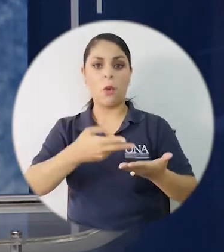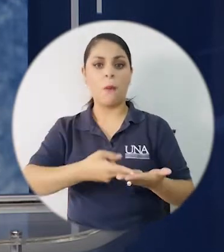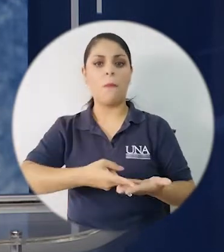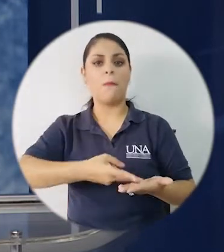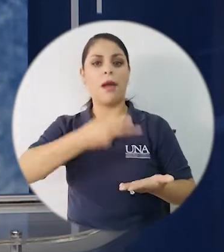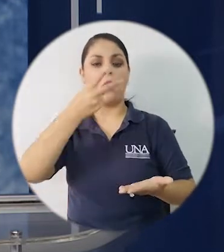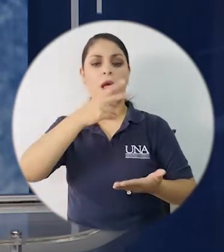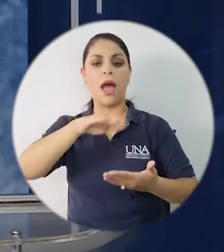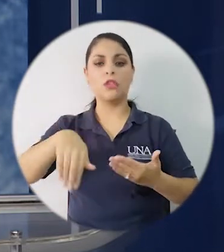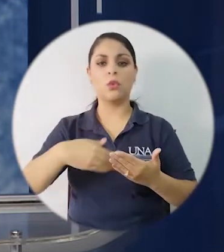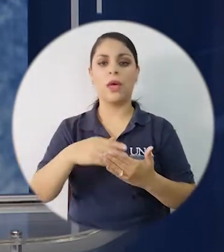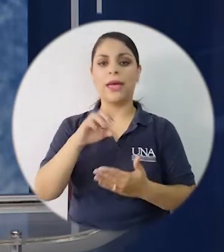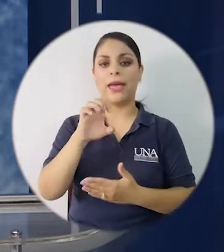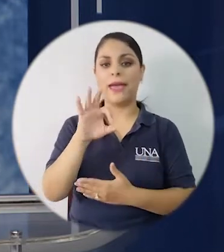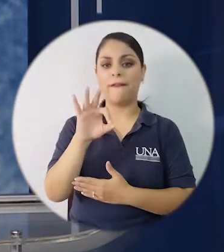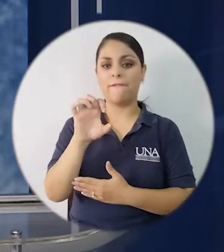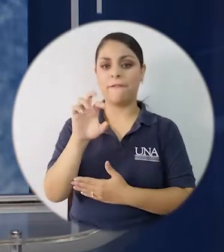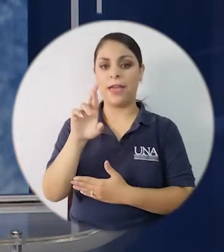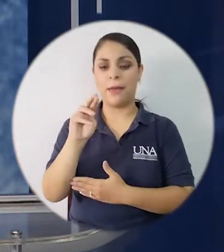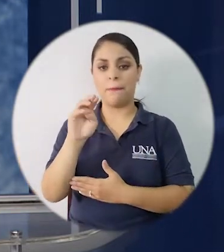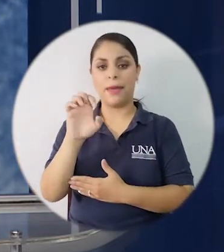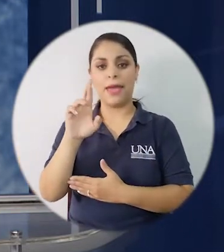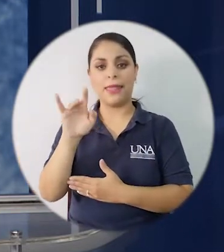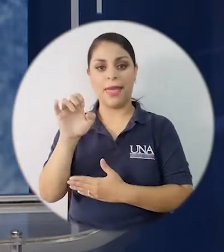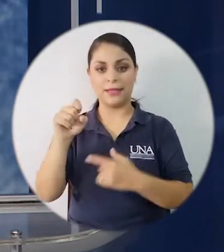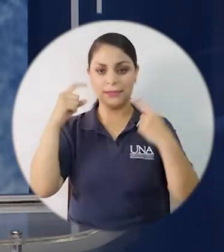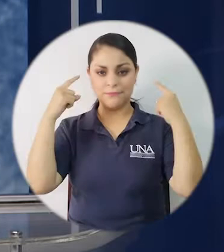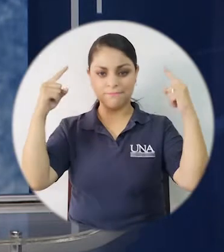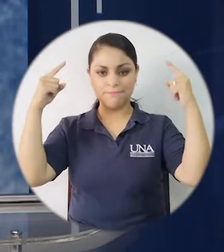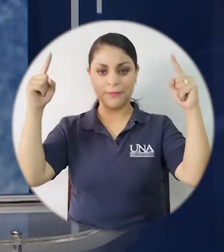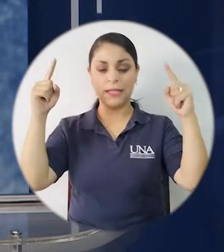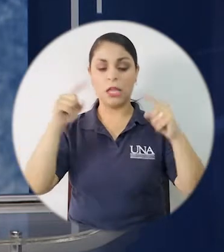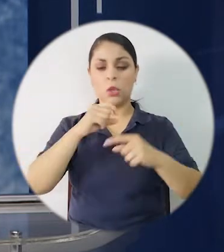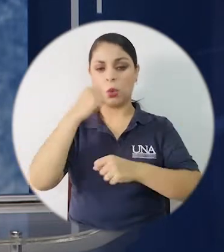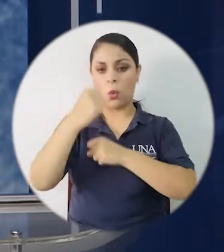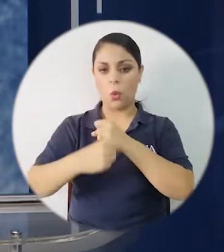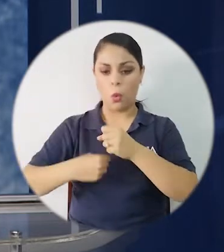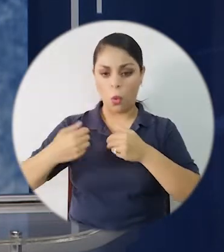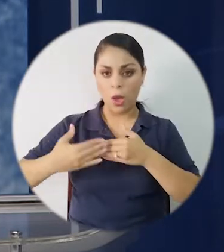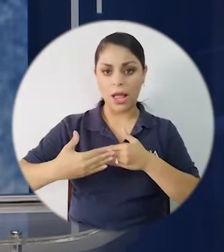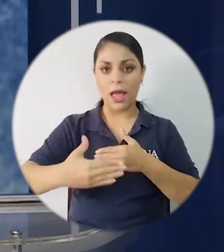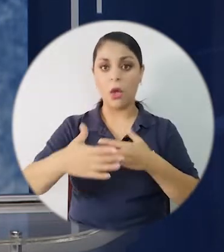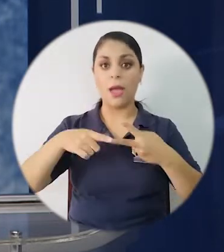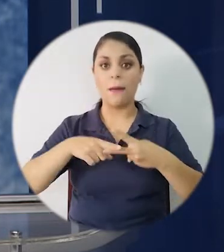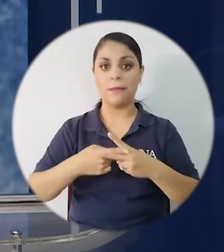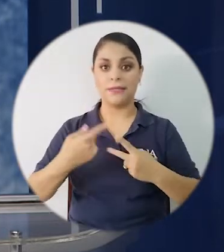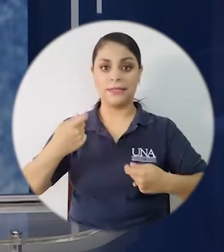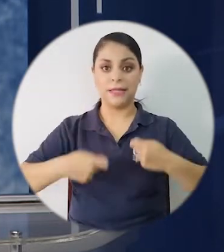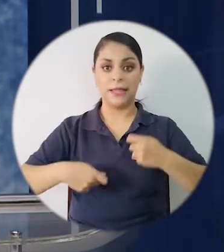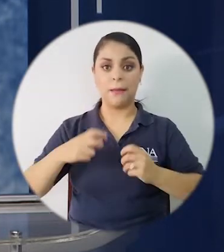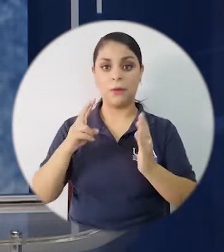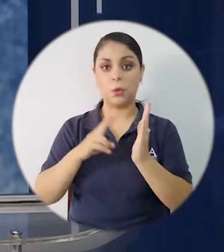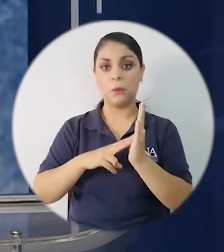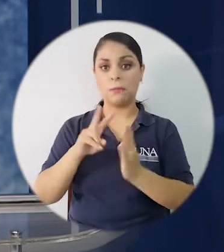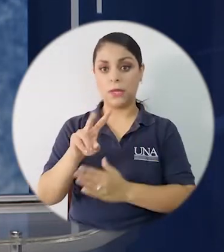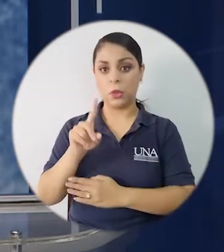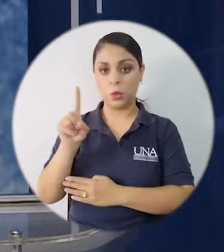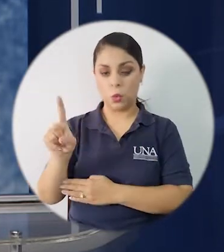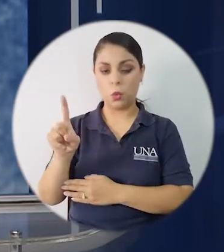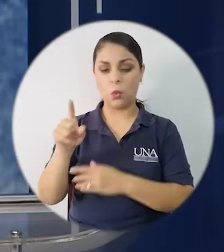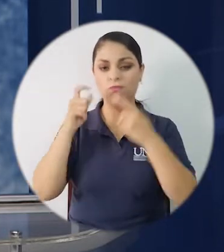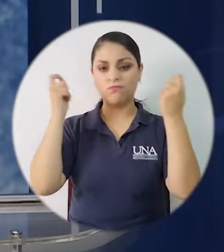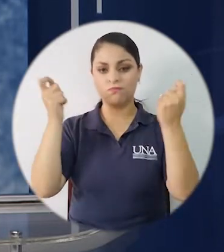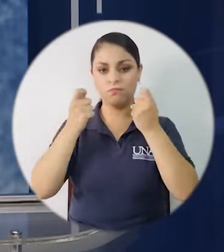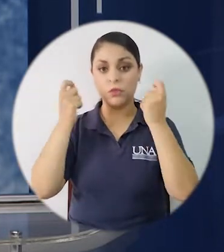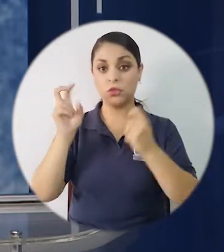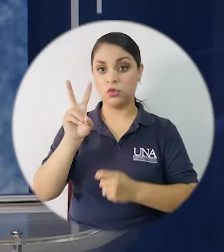mayor valor a las efemérides durante todo el año que inicia en este septiembre de 2021 con